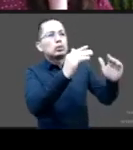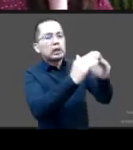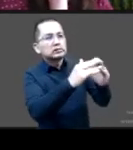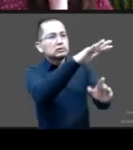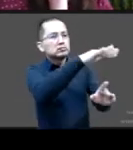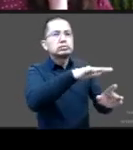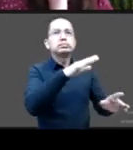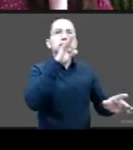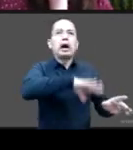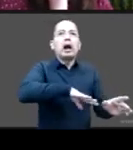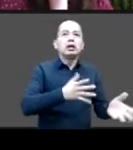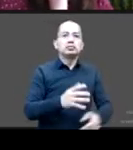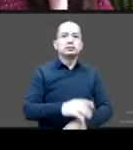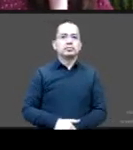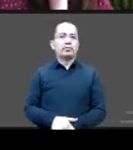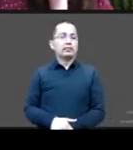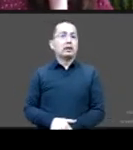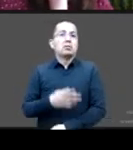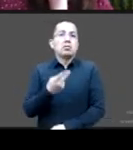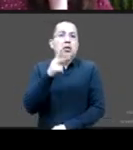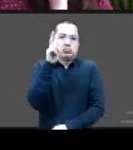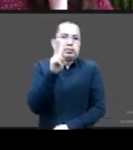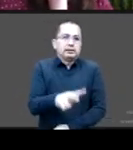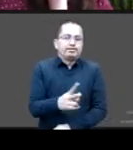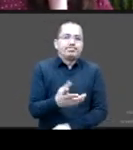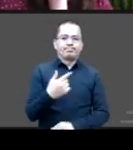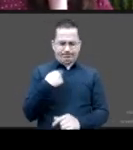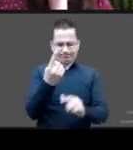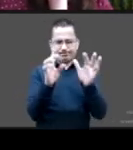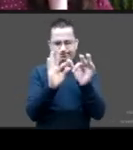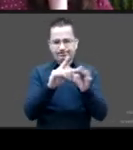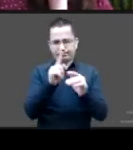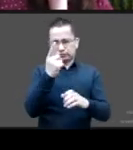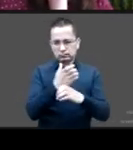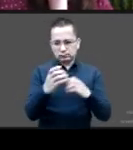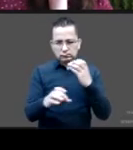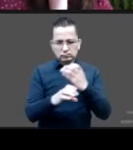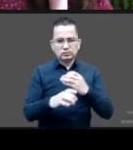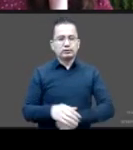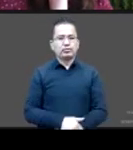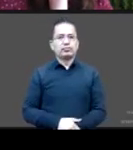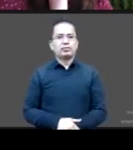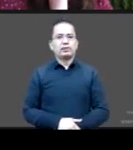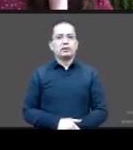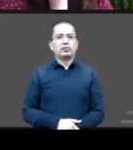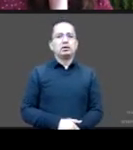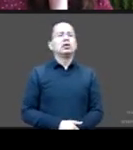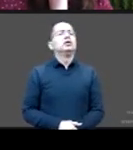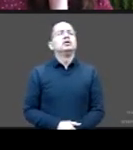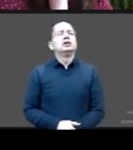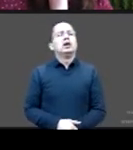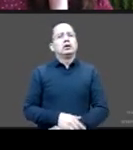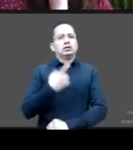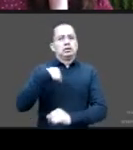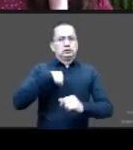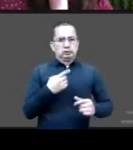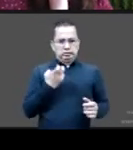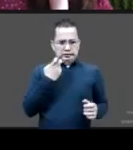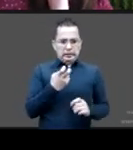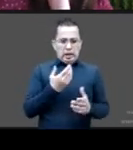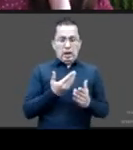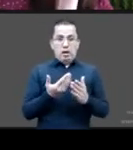siguientes minutos qué pasó nosotros nos abocamos de inmediato a la gran pregunta de cómo seguir con nuestro programa